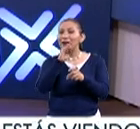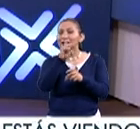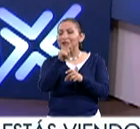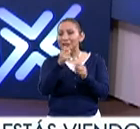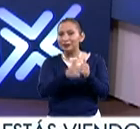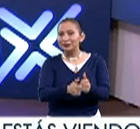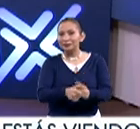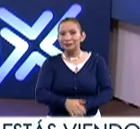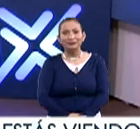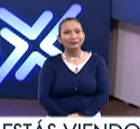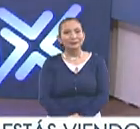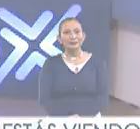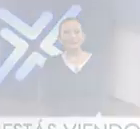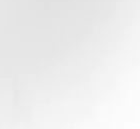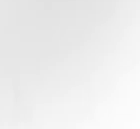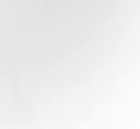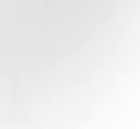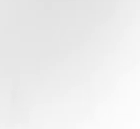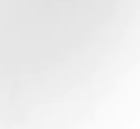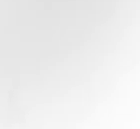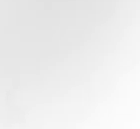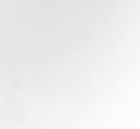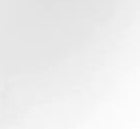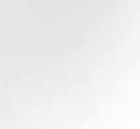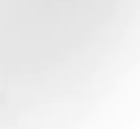Interfaz. No se vayan.